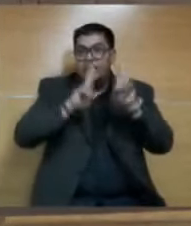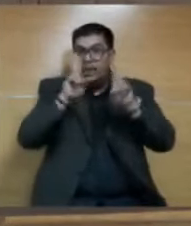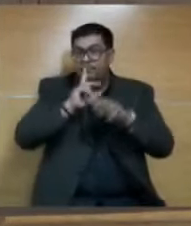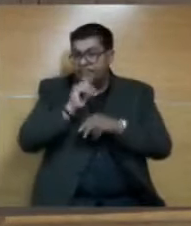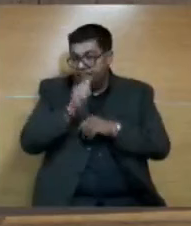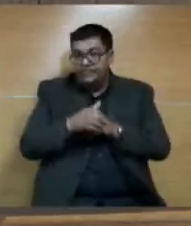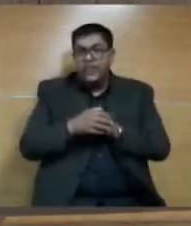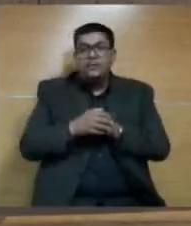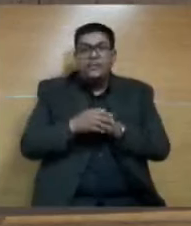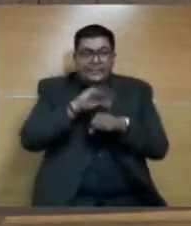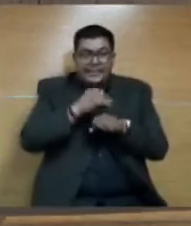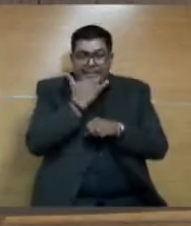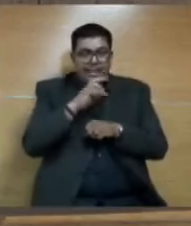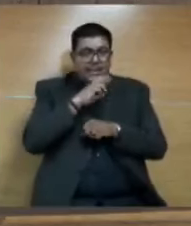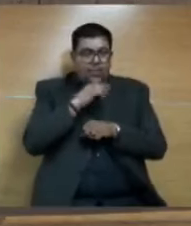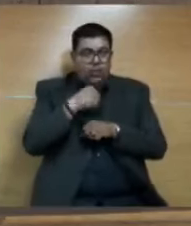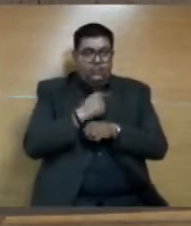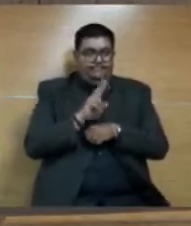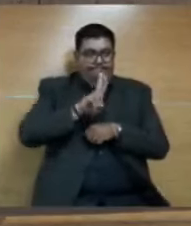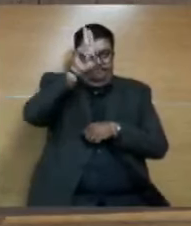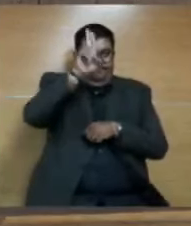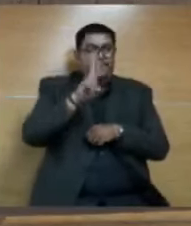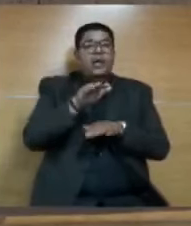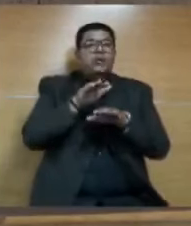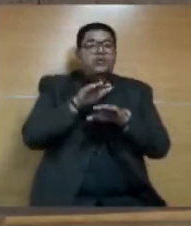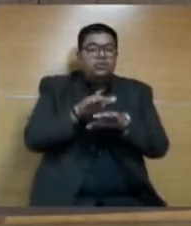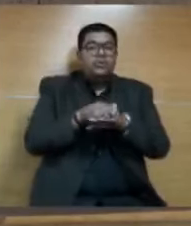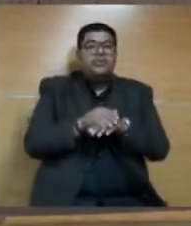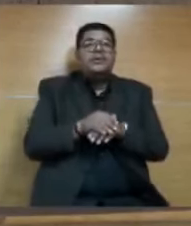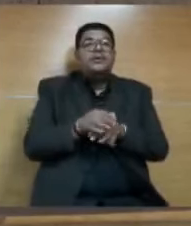¿No? Si a mí me permiten muy rápidamente intervenir